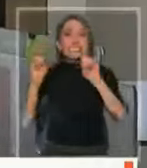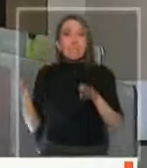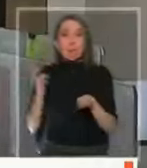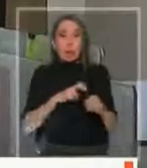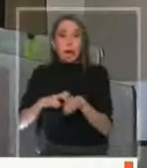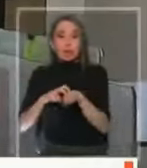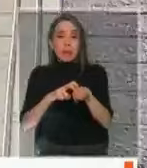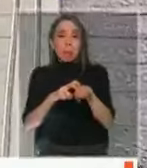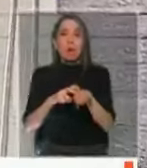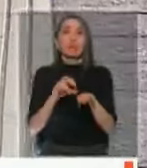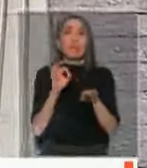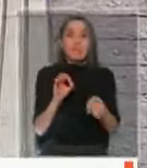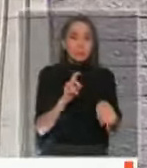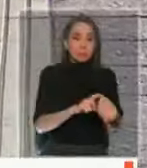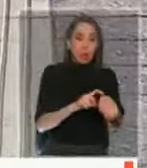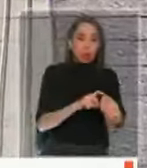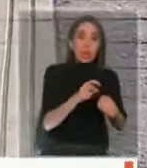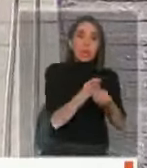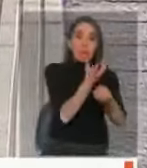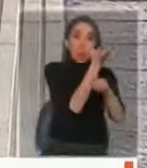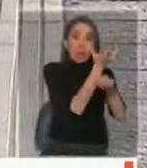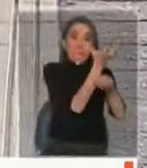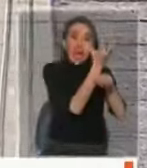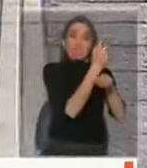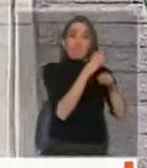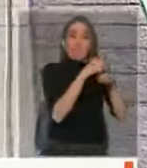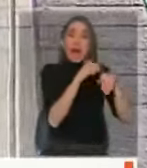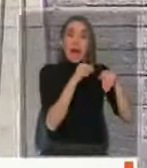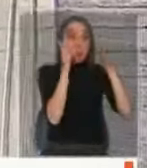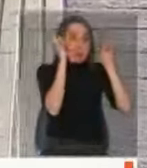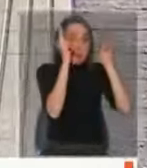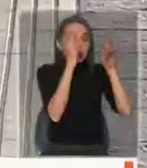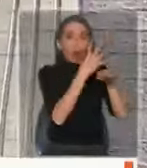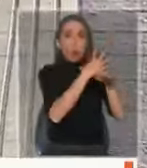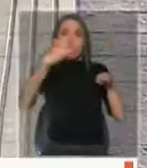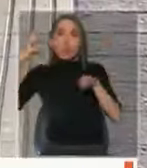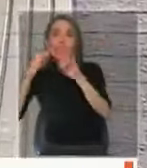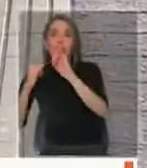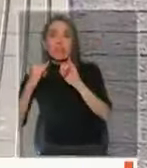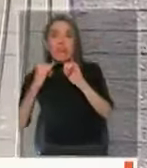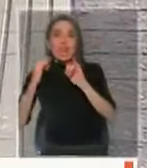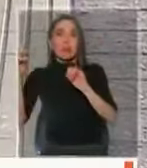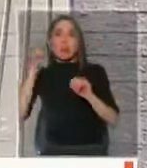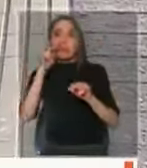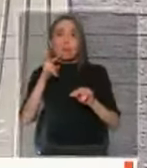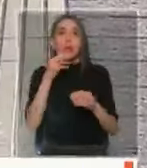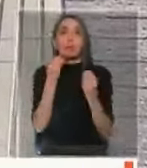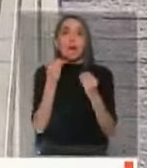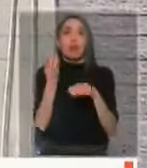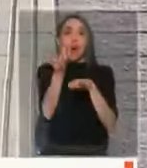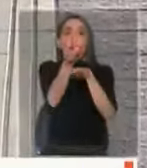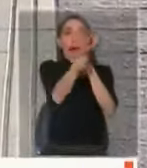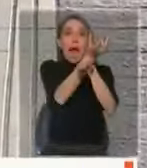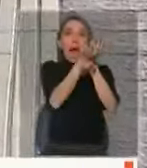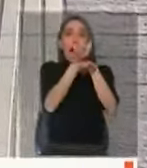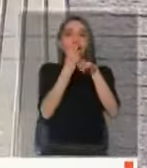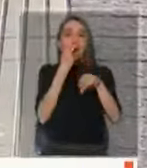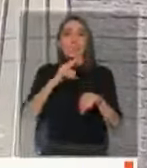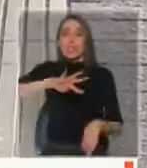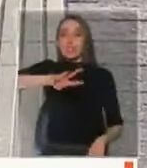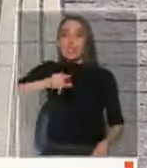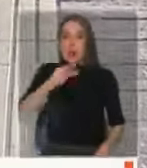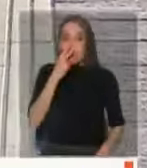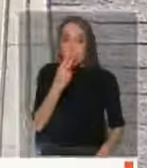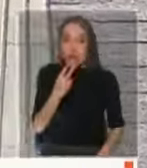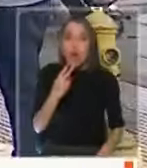en línea. Sería genial, entre más cámara para todos, pero que se haga algo, porque a la final se ve cómo roban, se ve